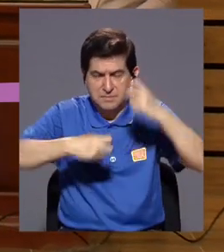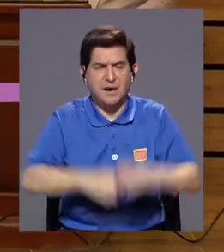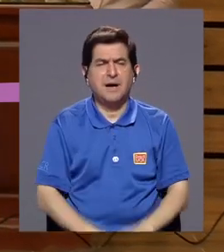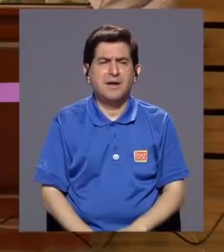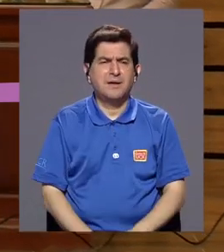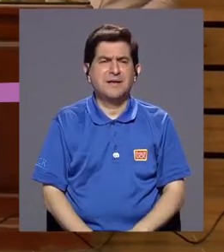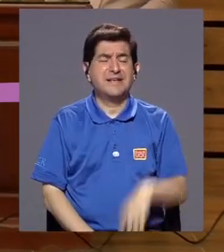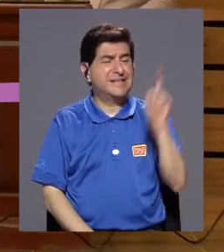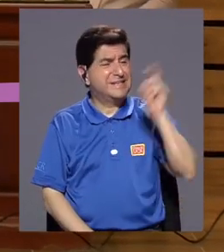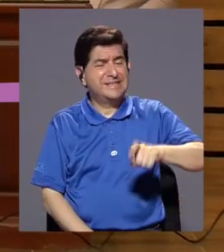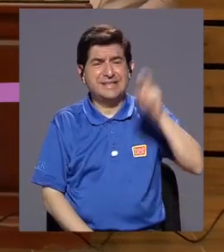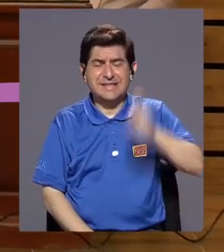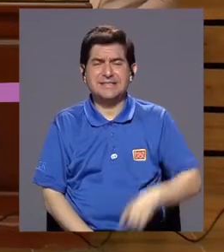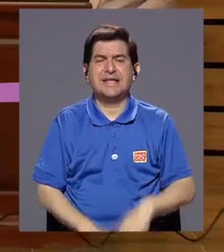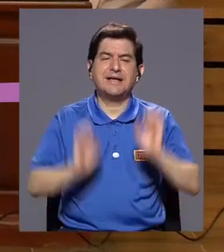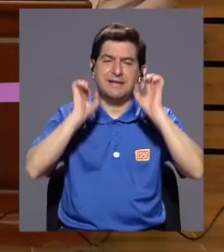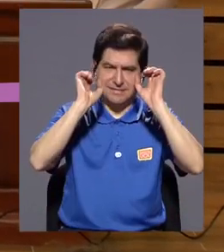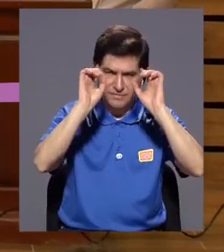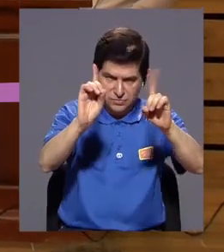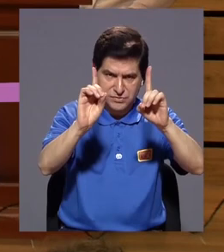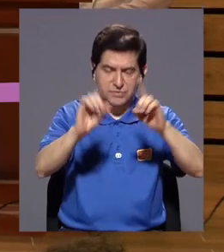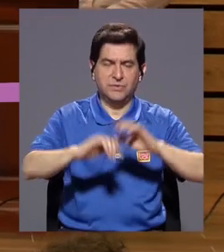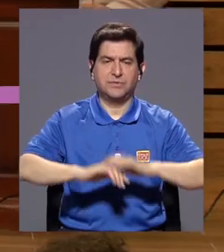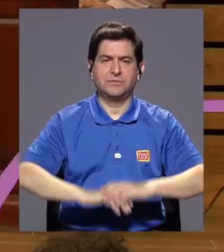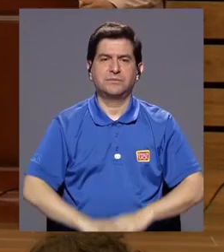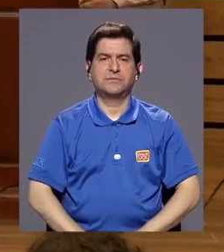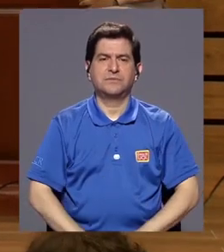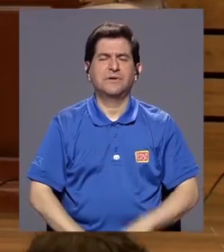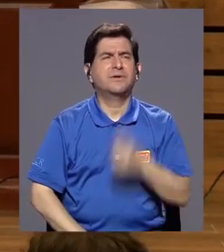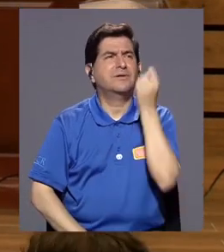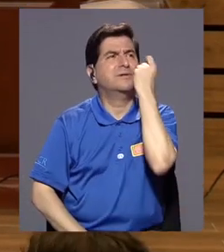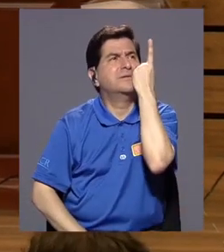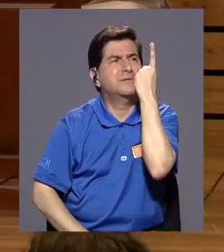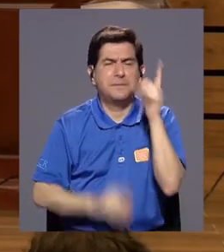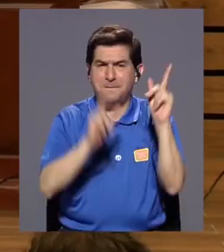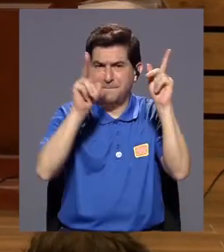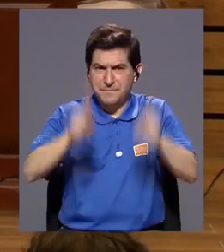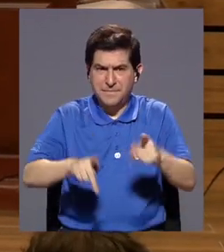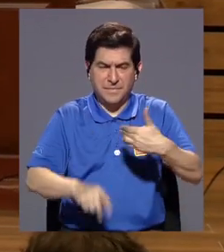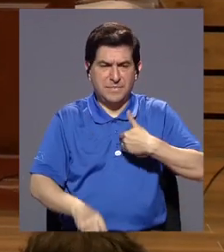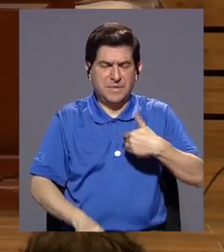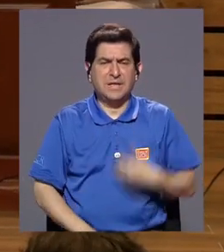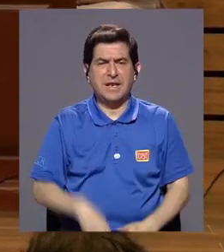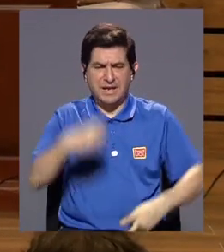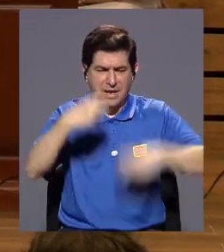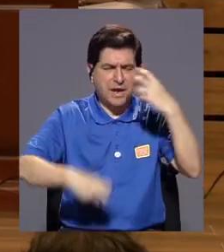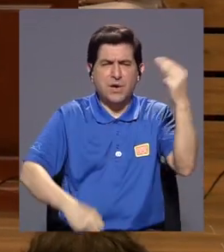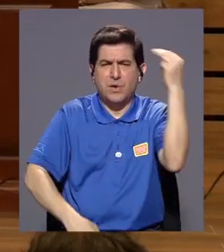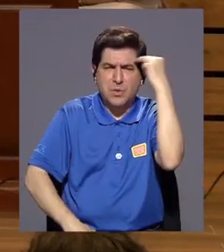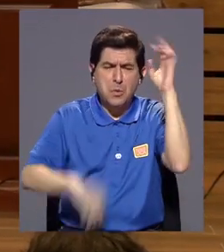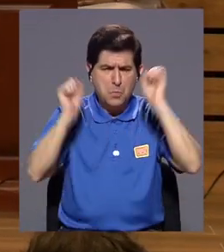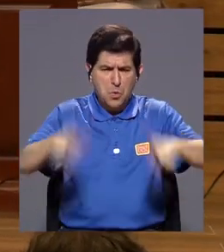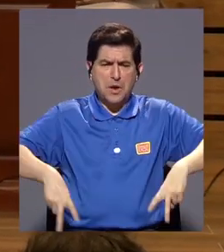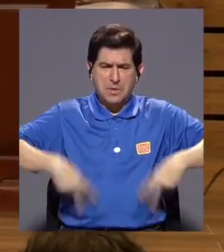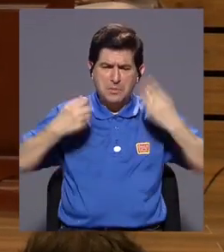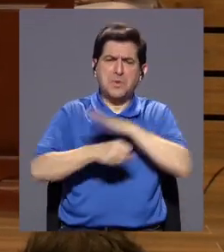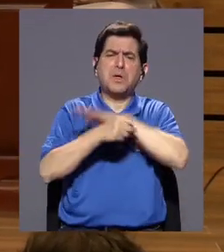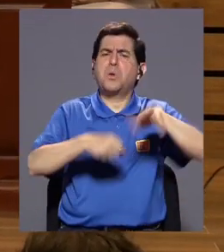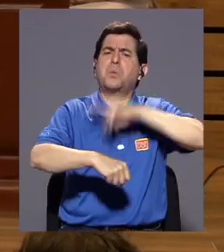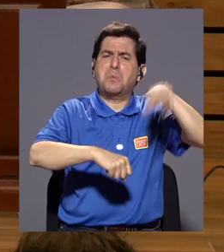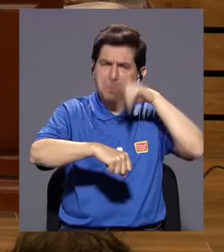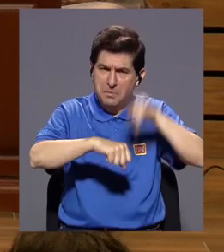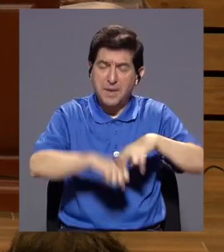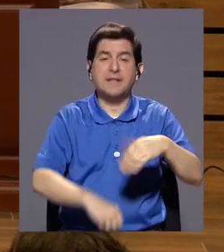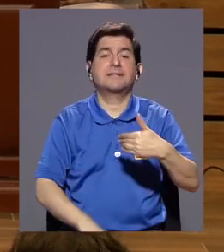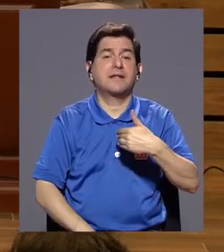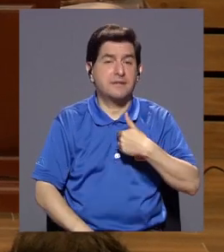problemas. Hay una gran necesidad de educación, que entendamos que las personas que tienen un trastorno mental pueden llevar una vida